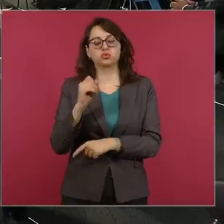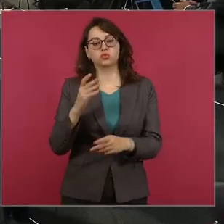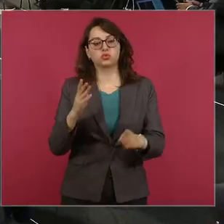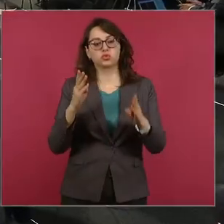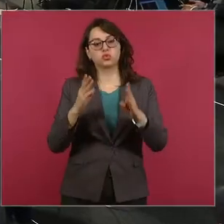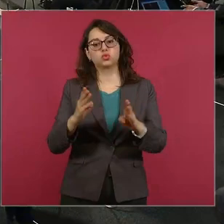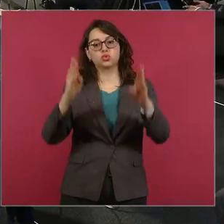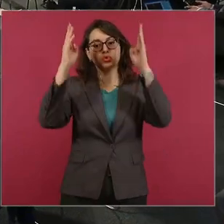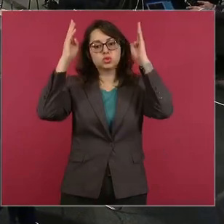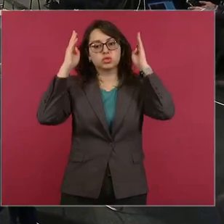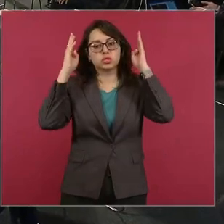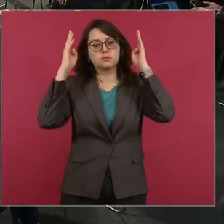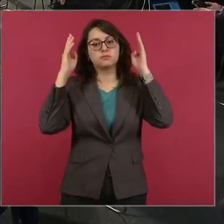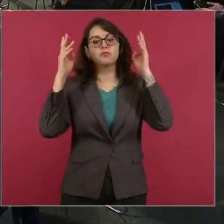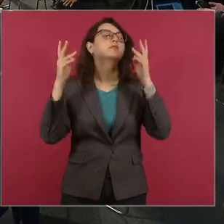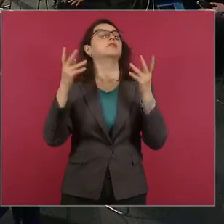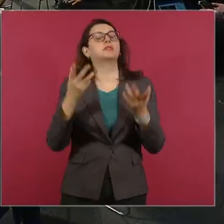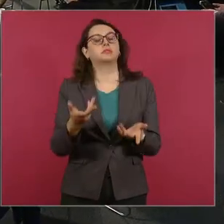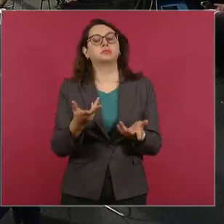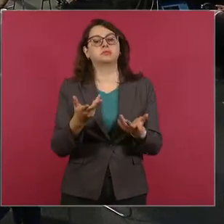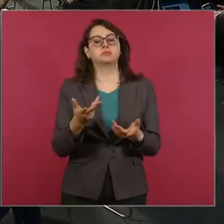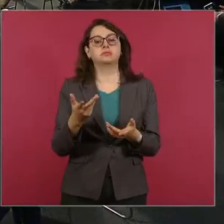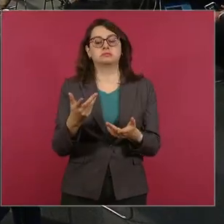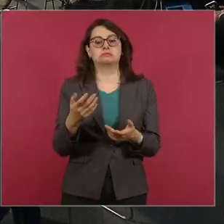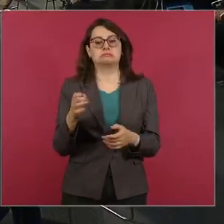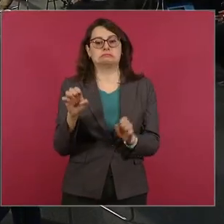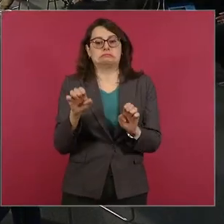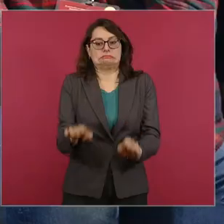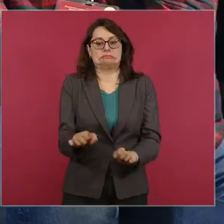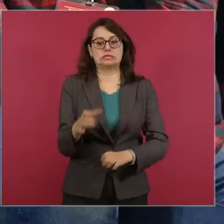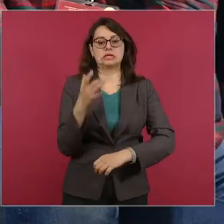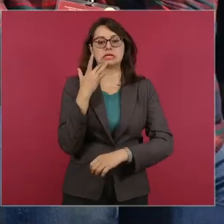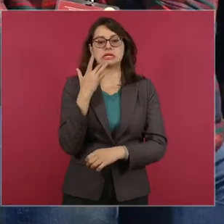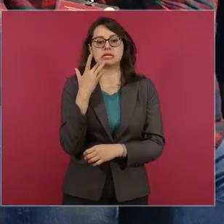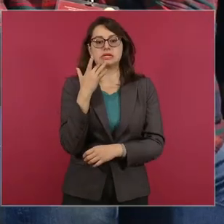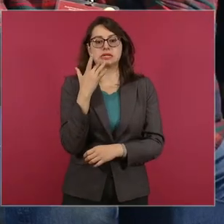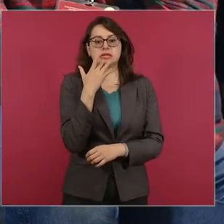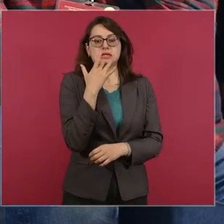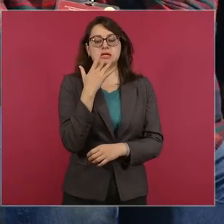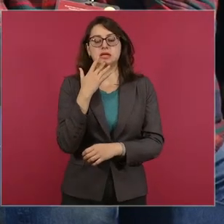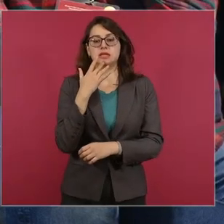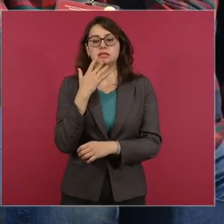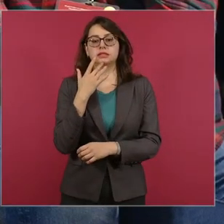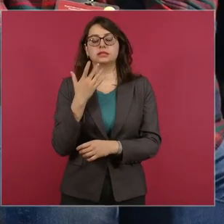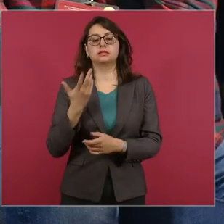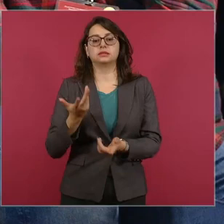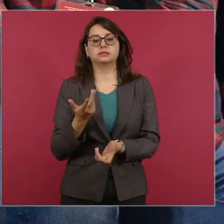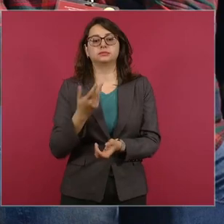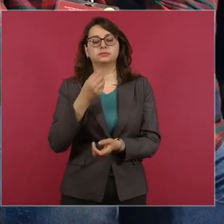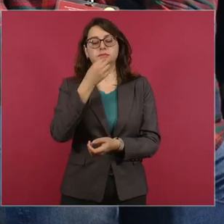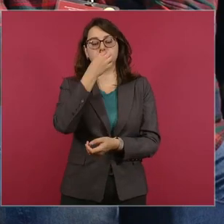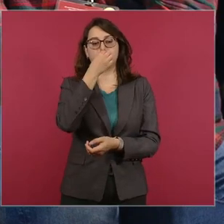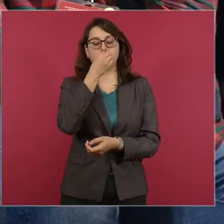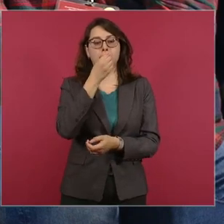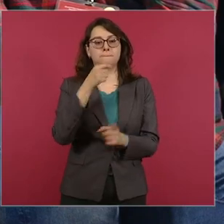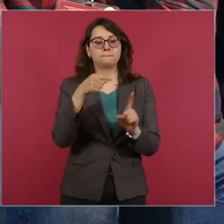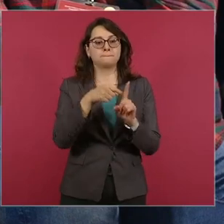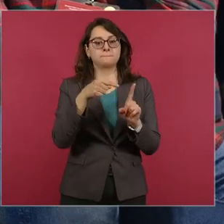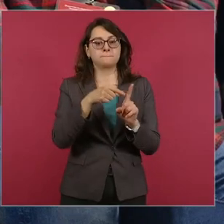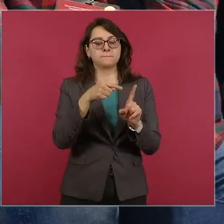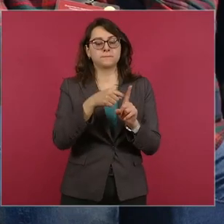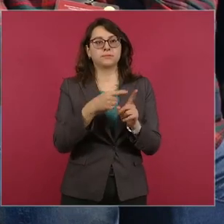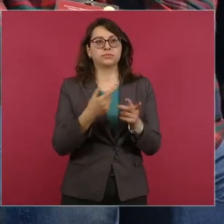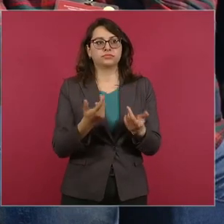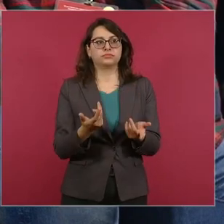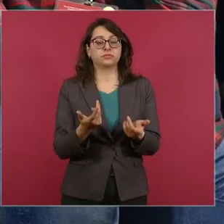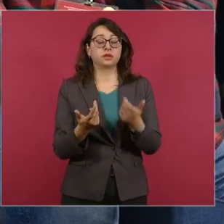Polanco donde están los restaurantes más famosos que